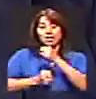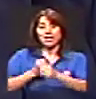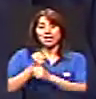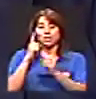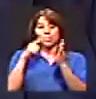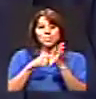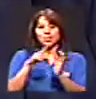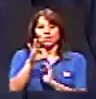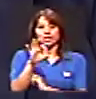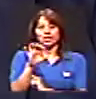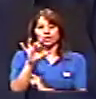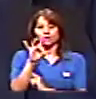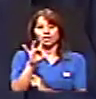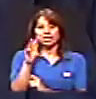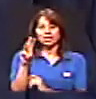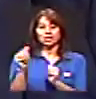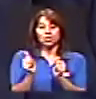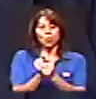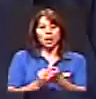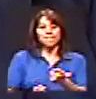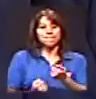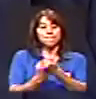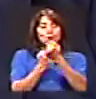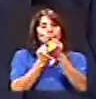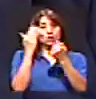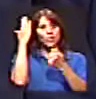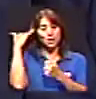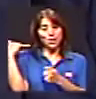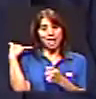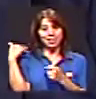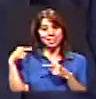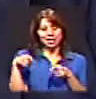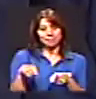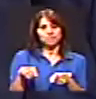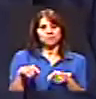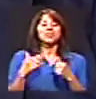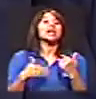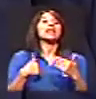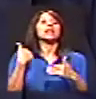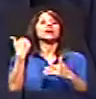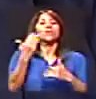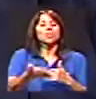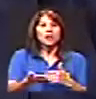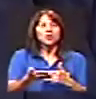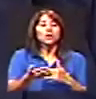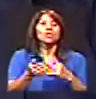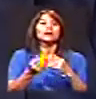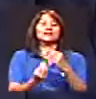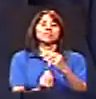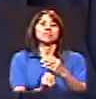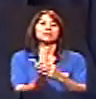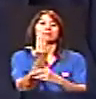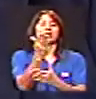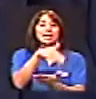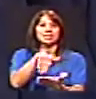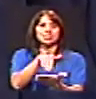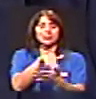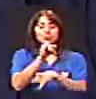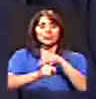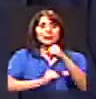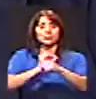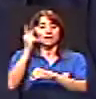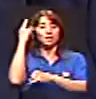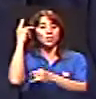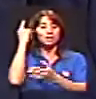apoyo holandés. Uh-huh. Y que luego se traslada, o más bien sirve para crear lo que hoy se llama el Centro Internacional de